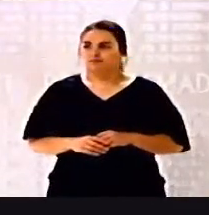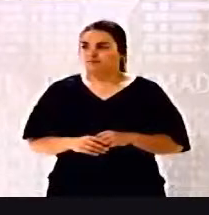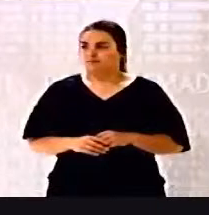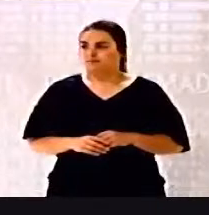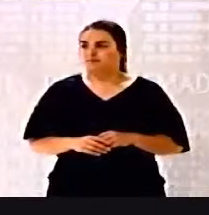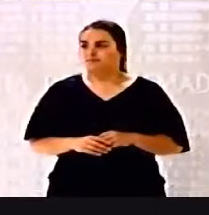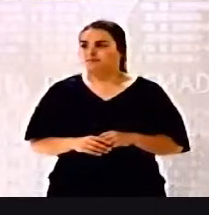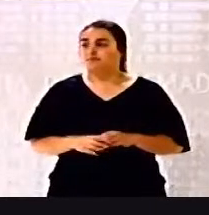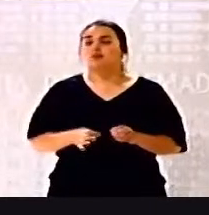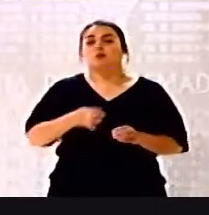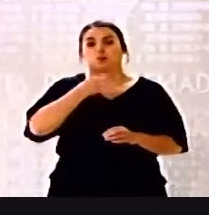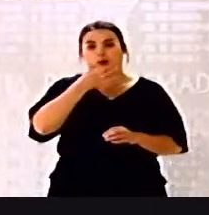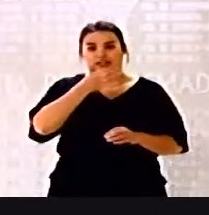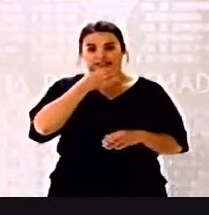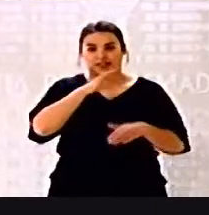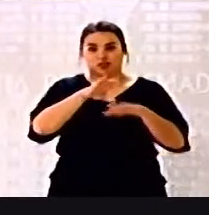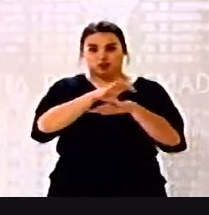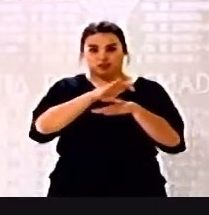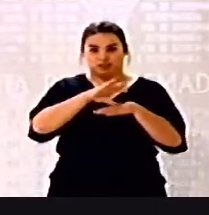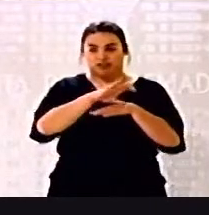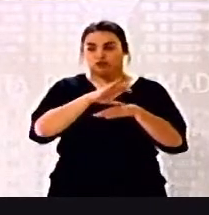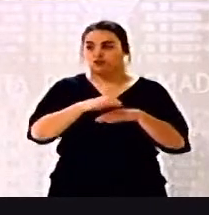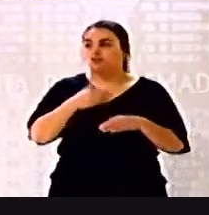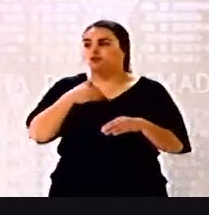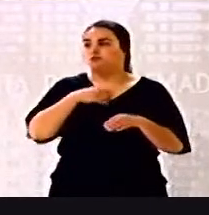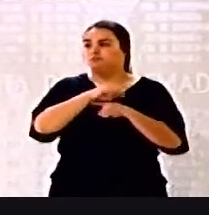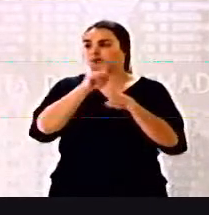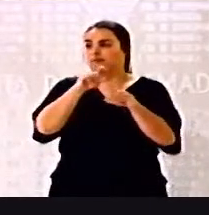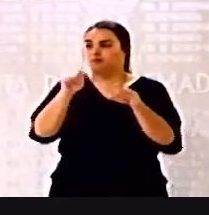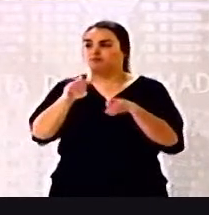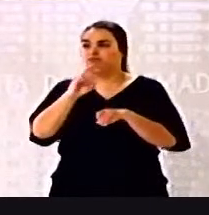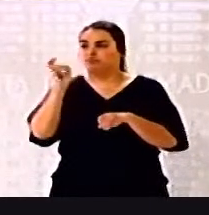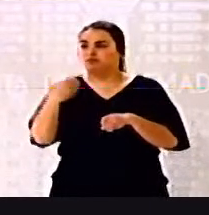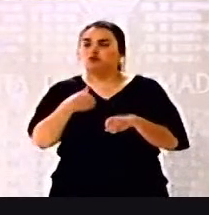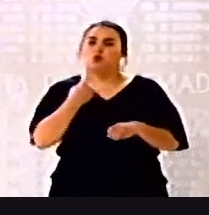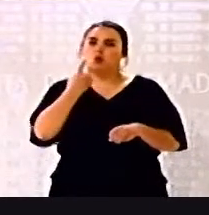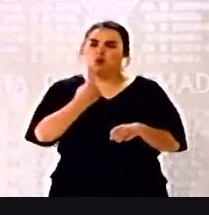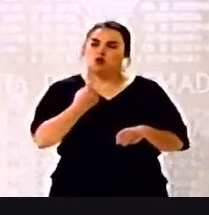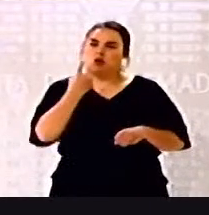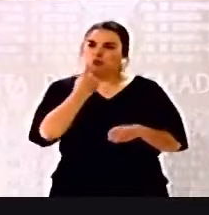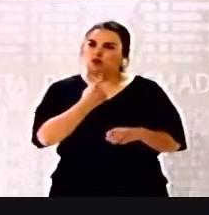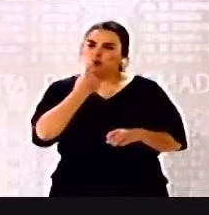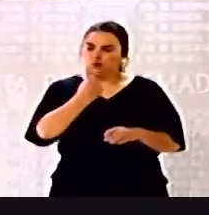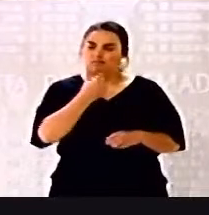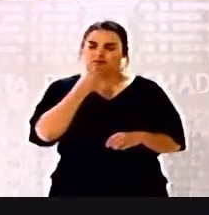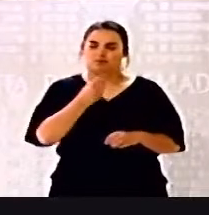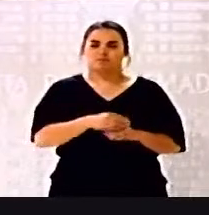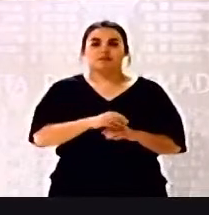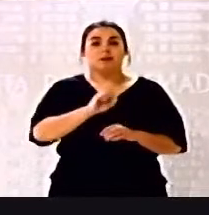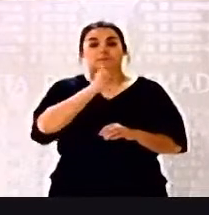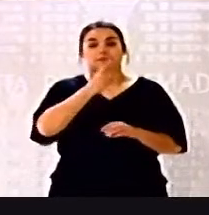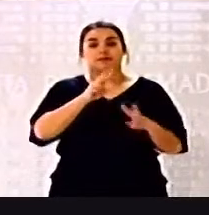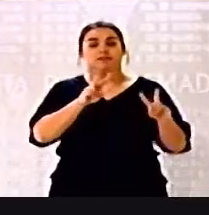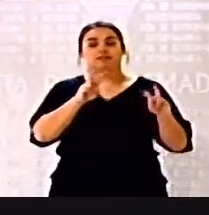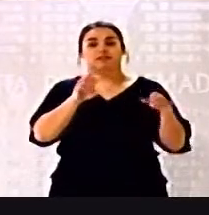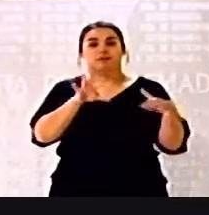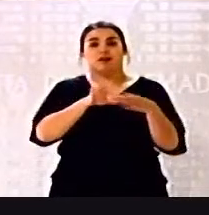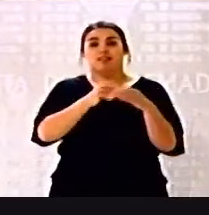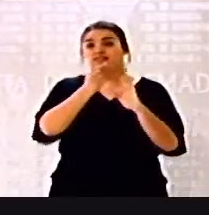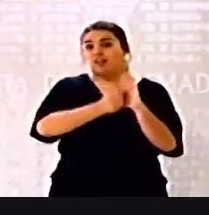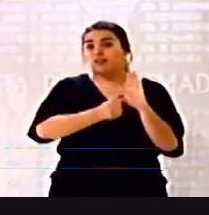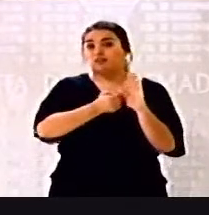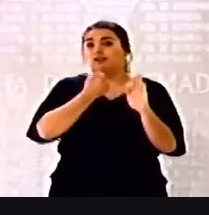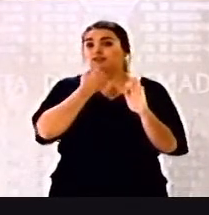Buenas tardes, consejero. Tengo varias preguntas, se las hago de una en una. La primera, en relación a los datos, ya que ha comentado lo de